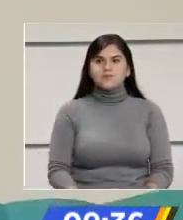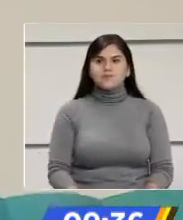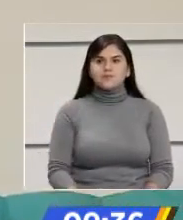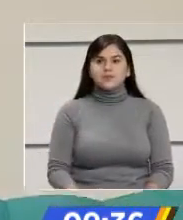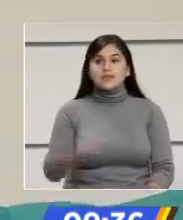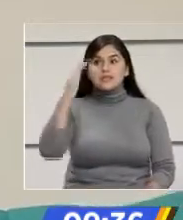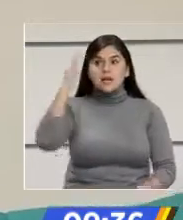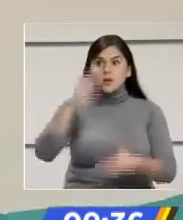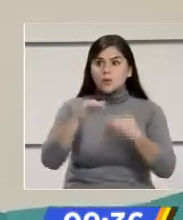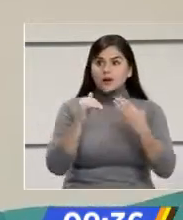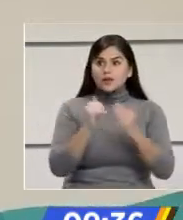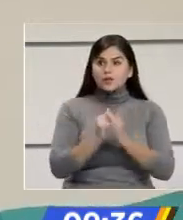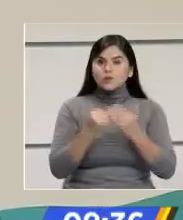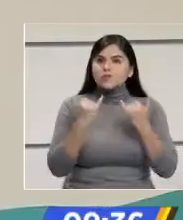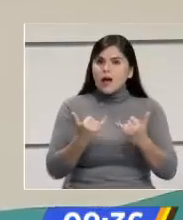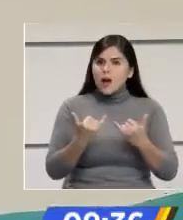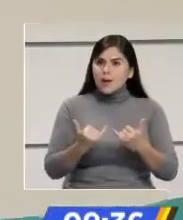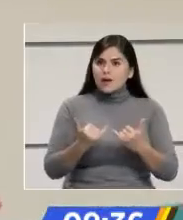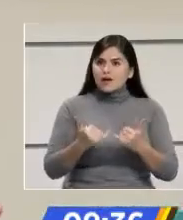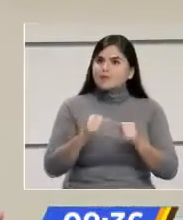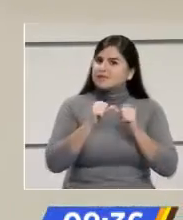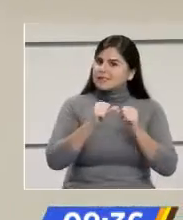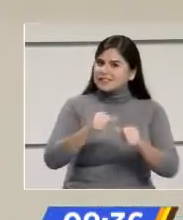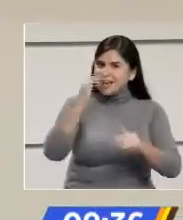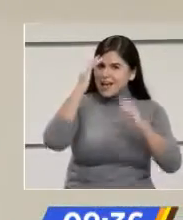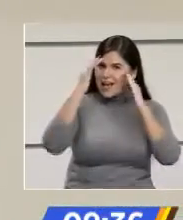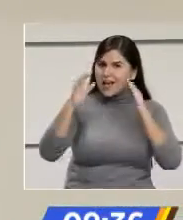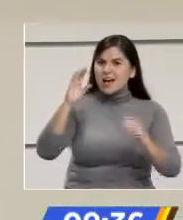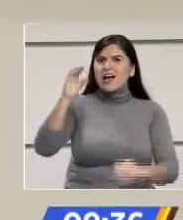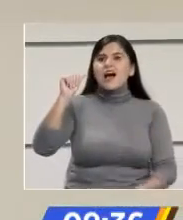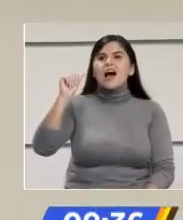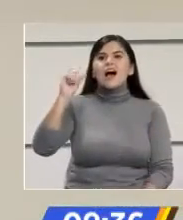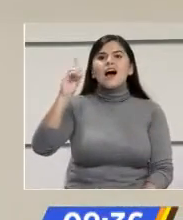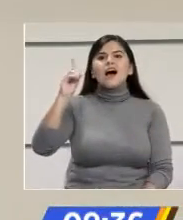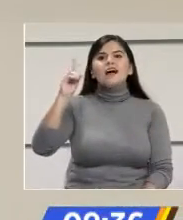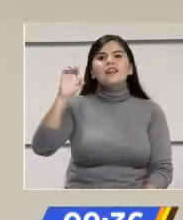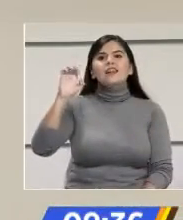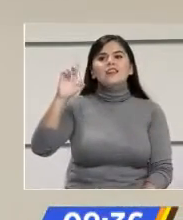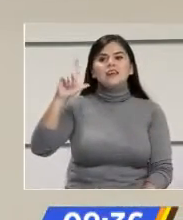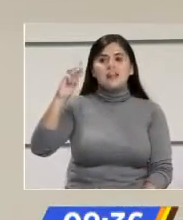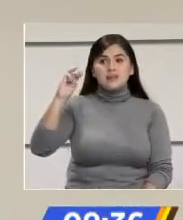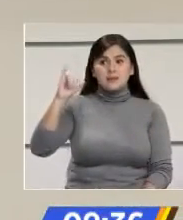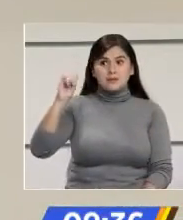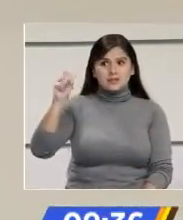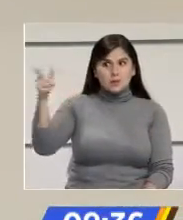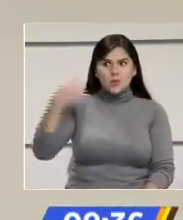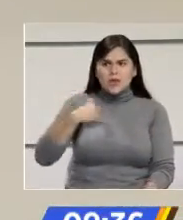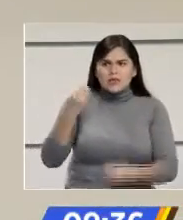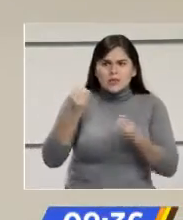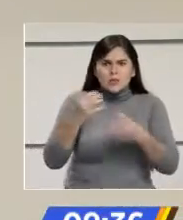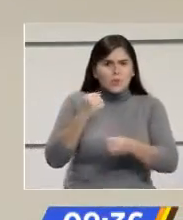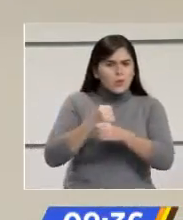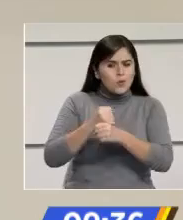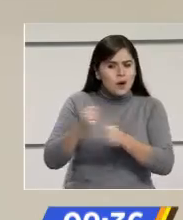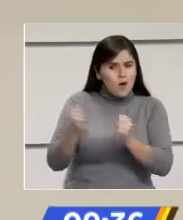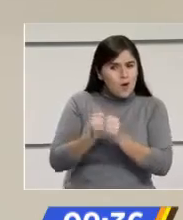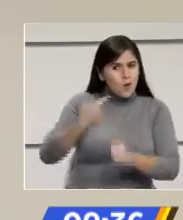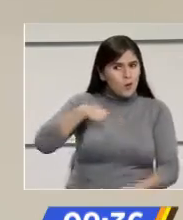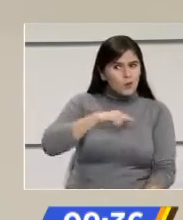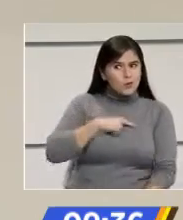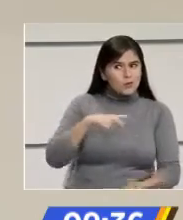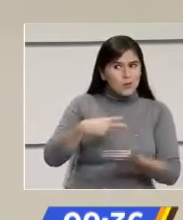Y ahora sí, vamos a saludar otra vez a Delmis, que, pues, Delmis, usted tiene una gran tarea. Gabriel, ¿usted sí. qué tal es para el baile?